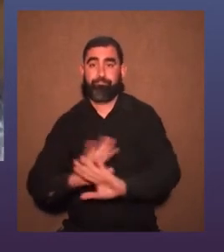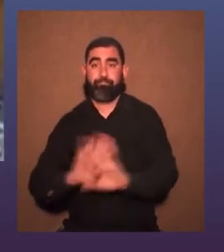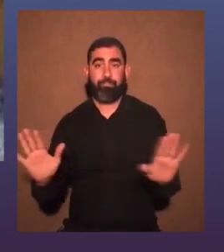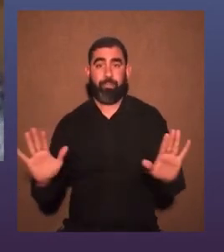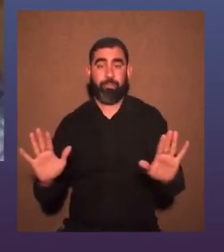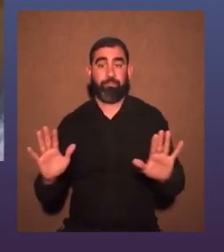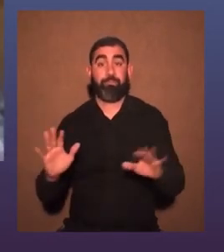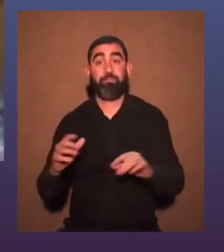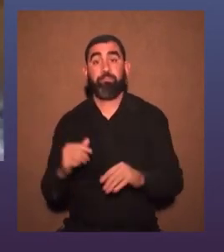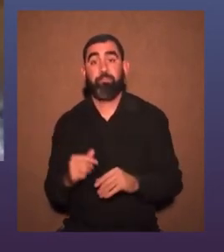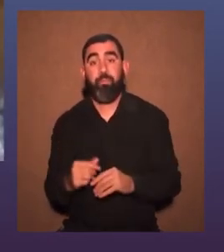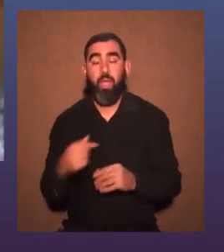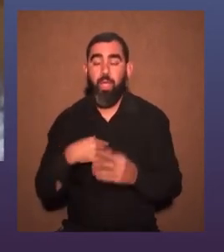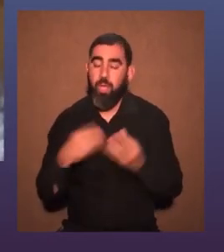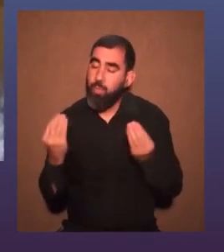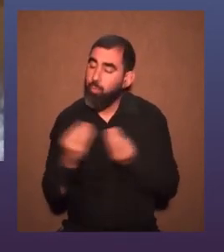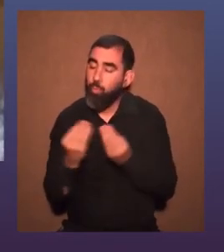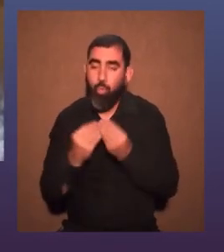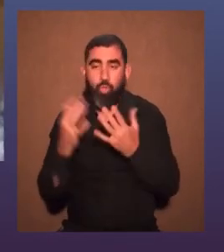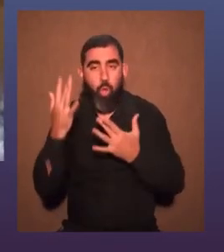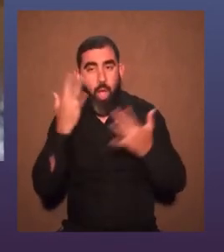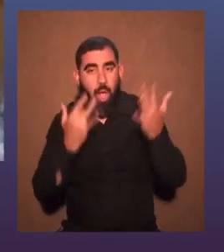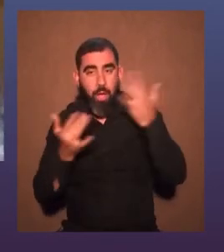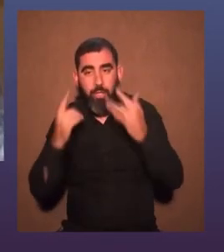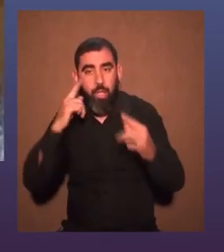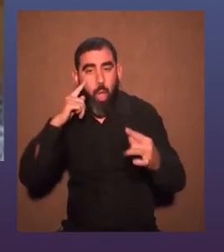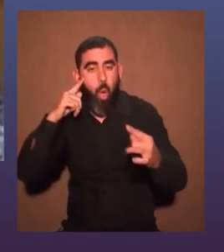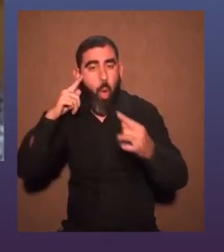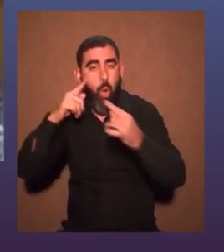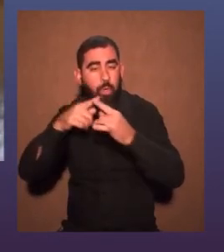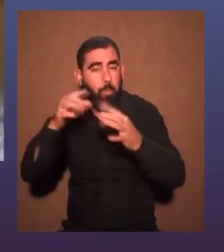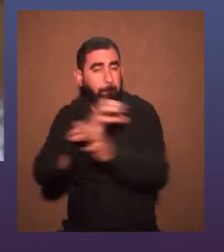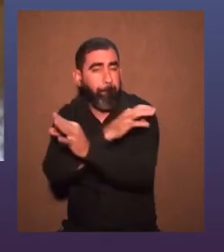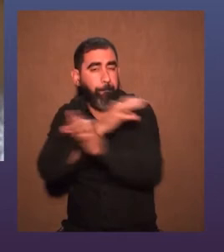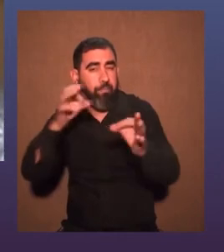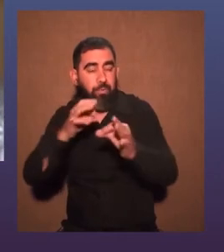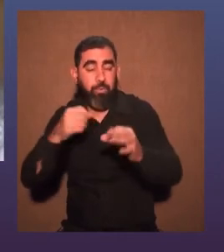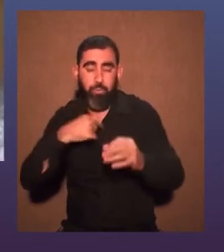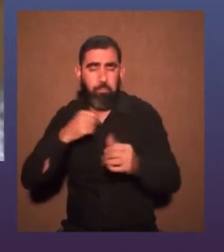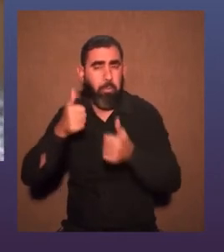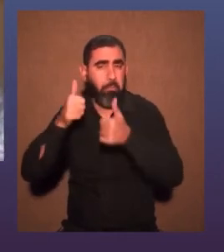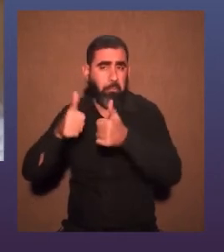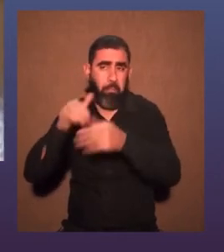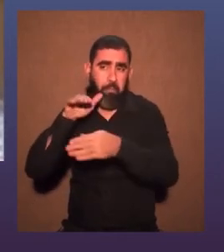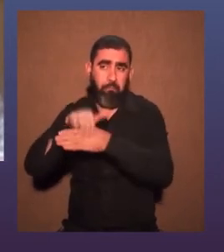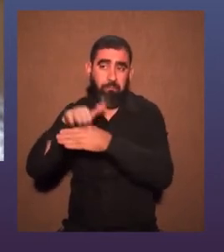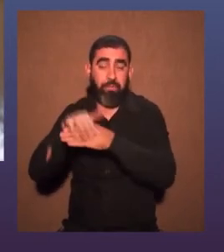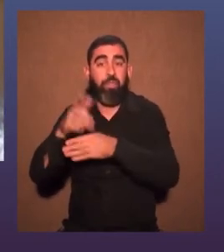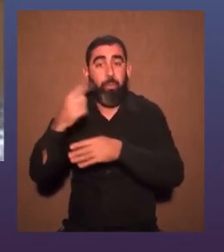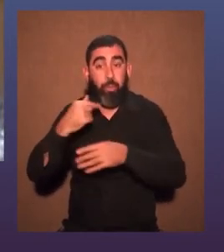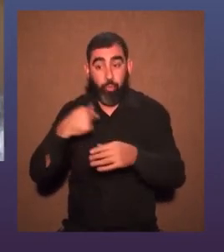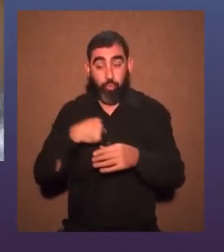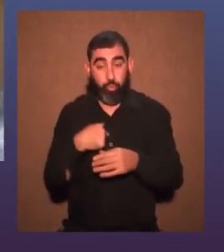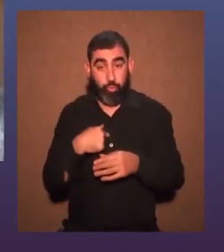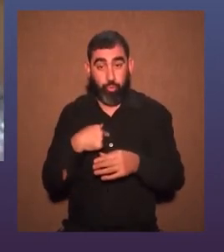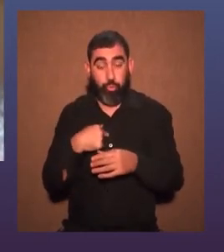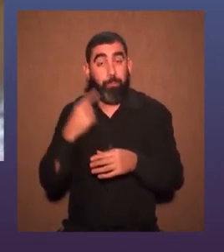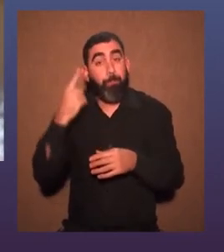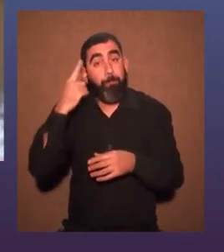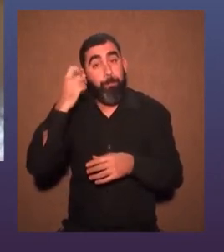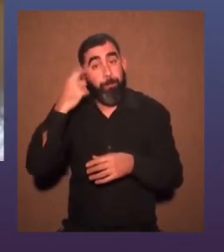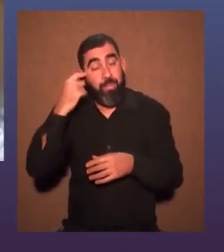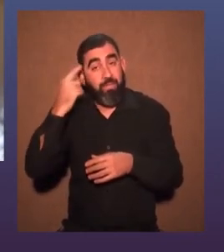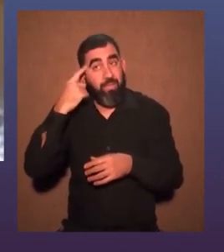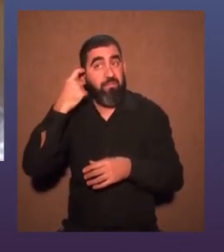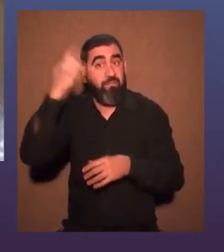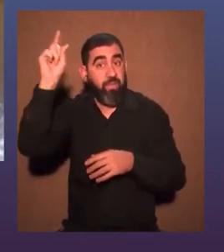no... Digo, hay muchos artistas que apuntan a la perfección, lo que es genial, es bárbaro. Yo, en particular, mi experiencia